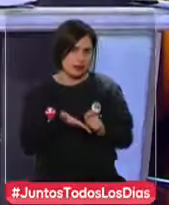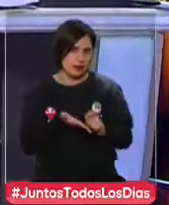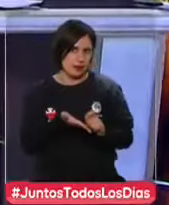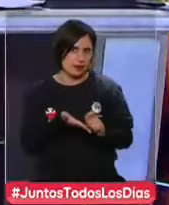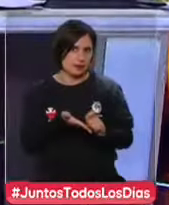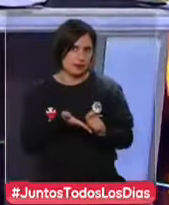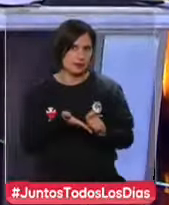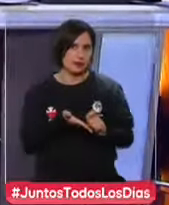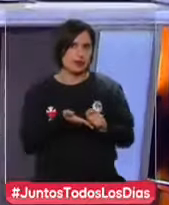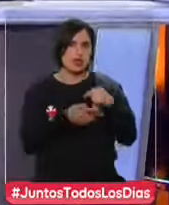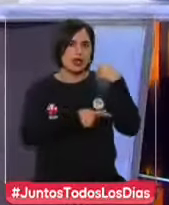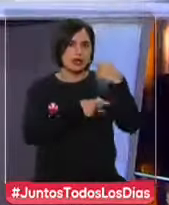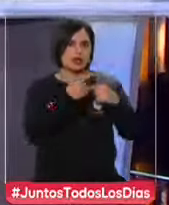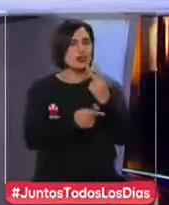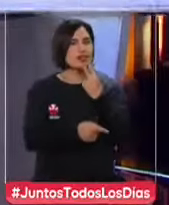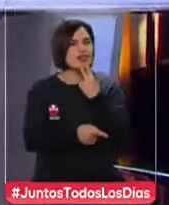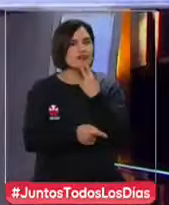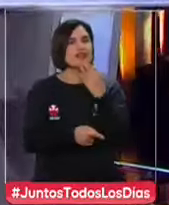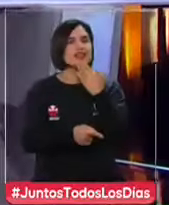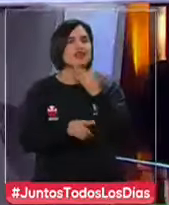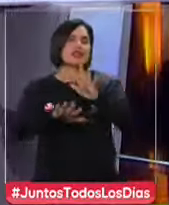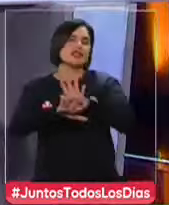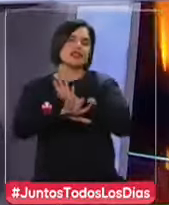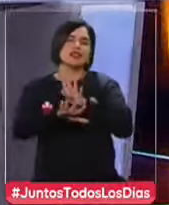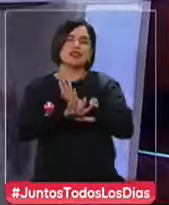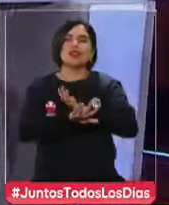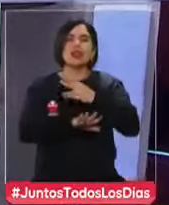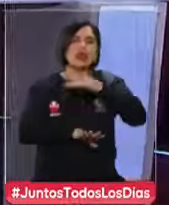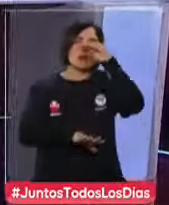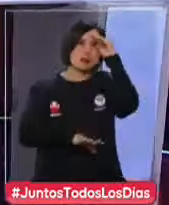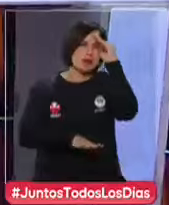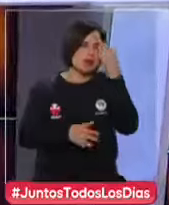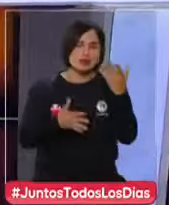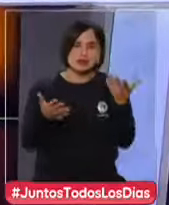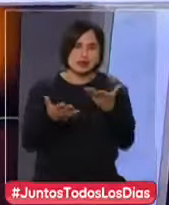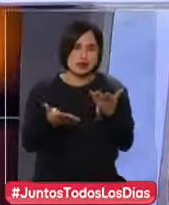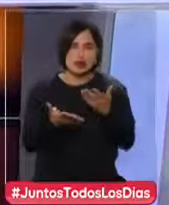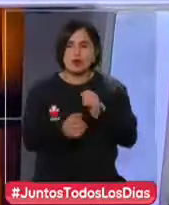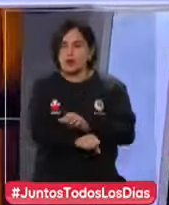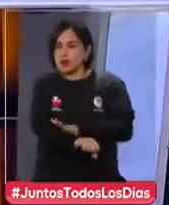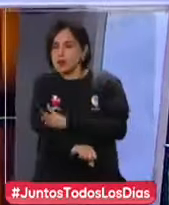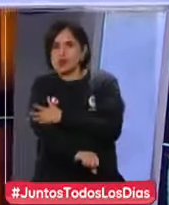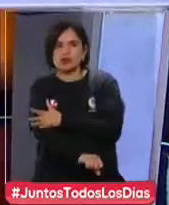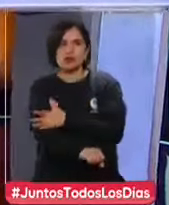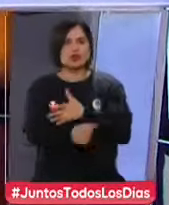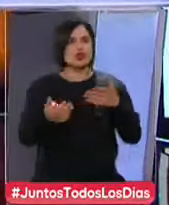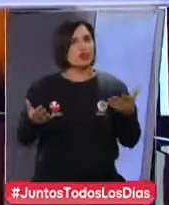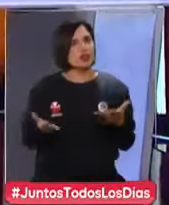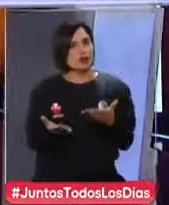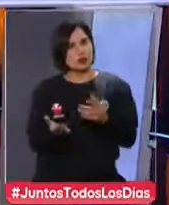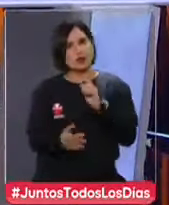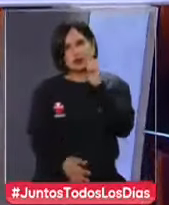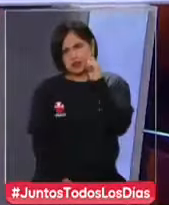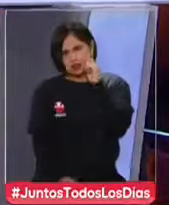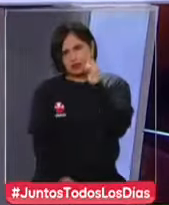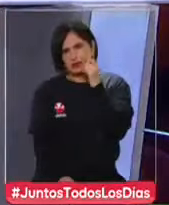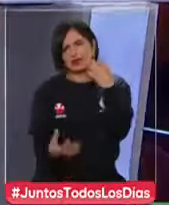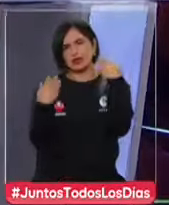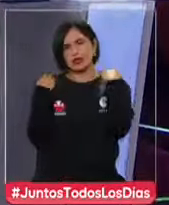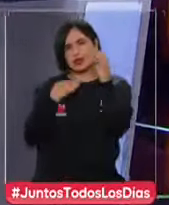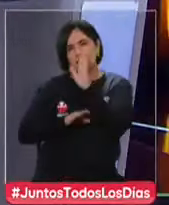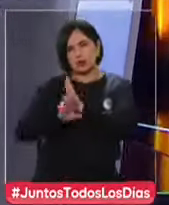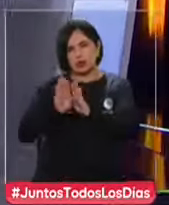obra de sus vidas, sino que también la actuaron. Las experiencias, lo que vivieron, sus emociones y cómo ha sido ser cuidadora.